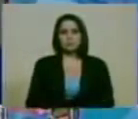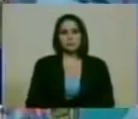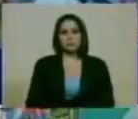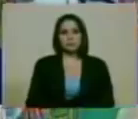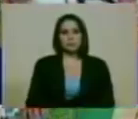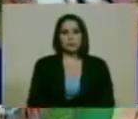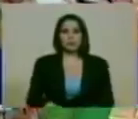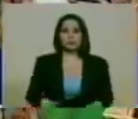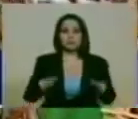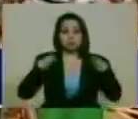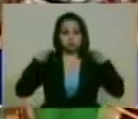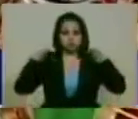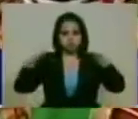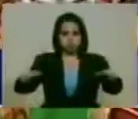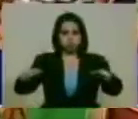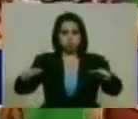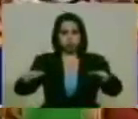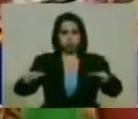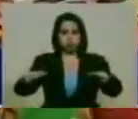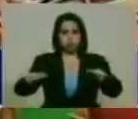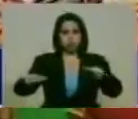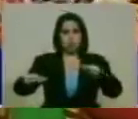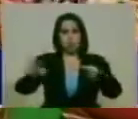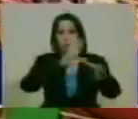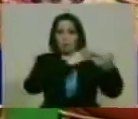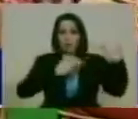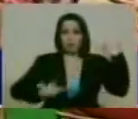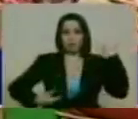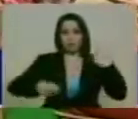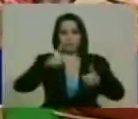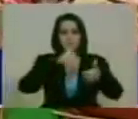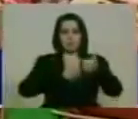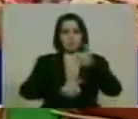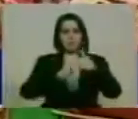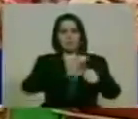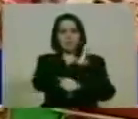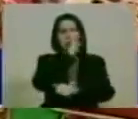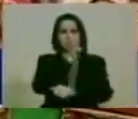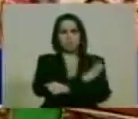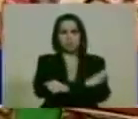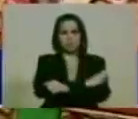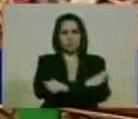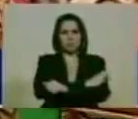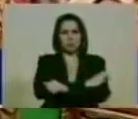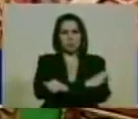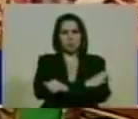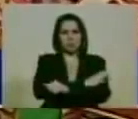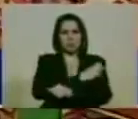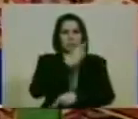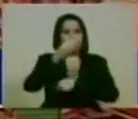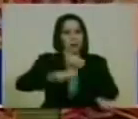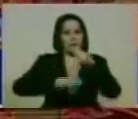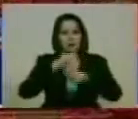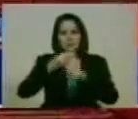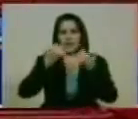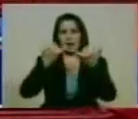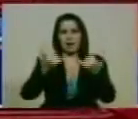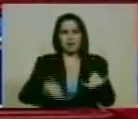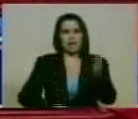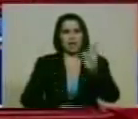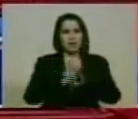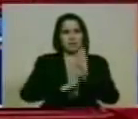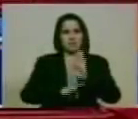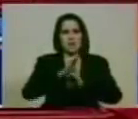lo entrego a la vicepresidenta ejecutiva para que se encargue de su cumplimiento y